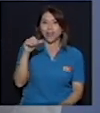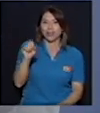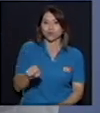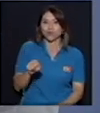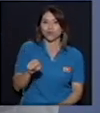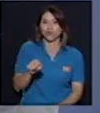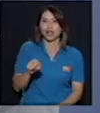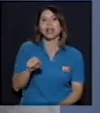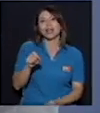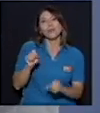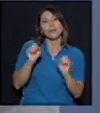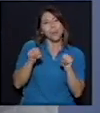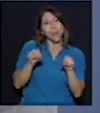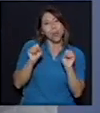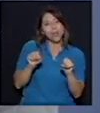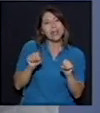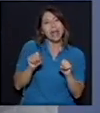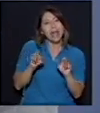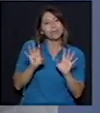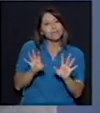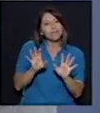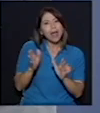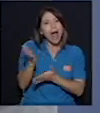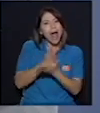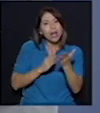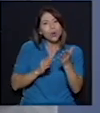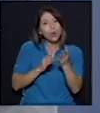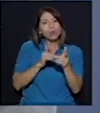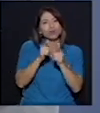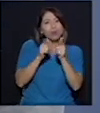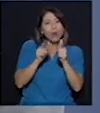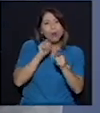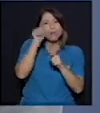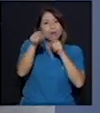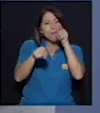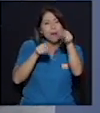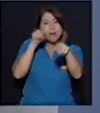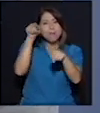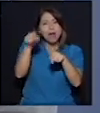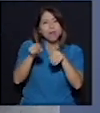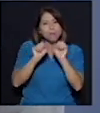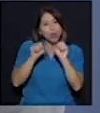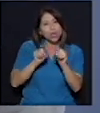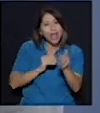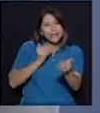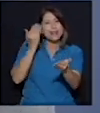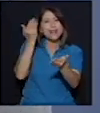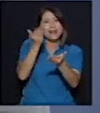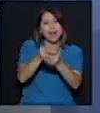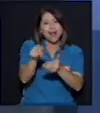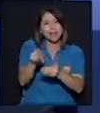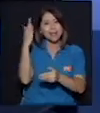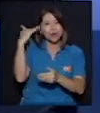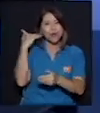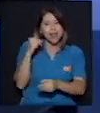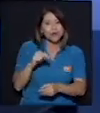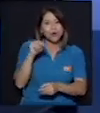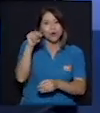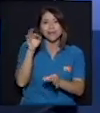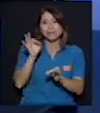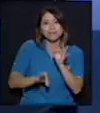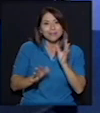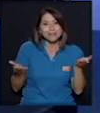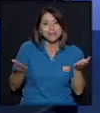artillería, de la masa de artillería pesada y de largo alcance de Corea del Norte. Así tan sencillo, artillería simple. Y luego usted